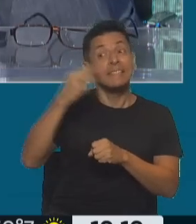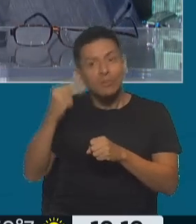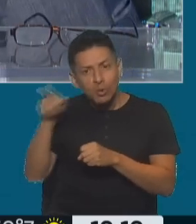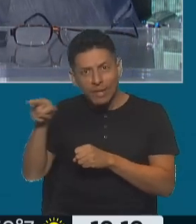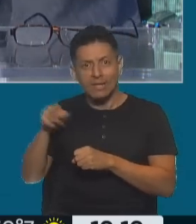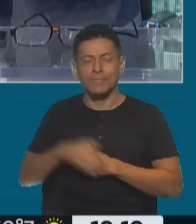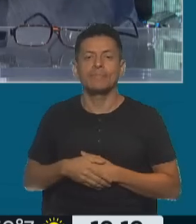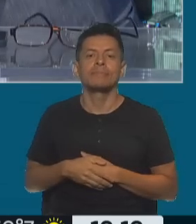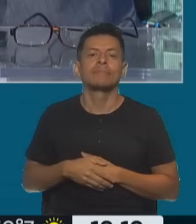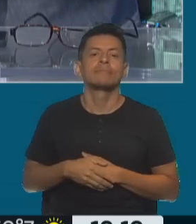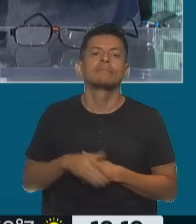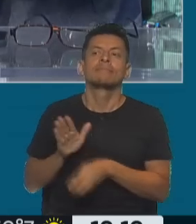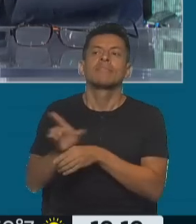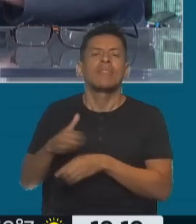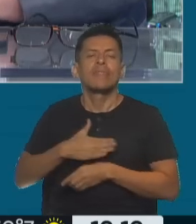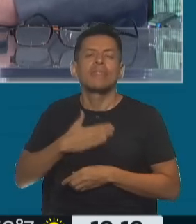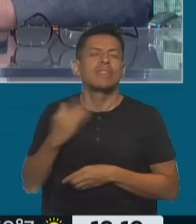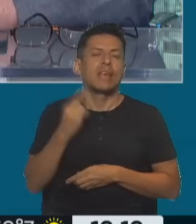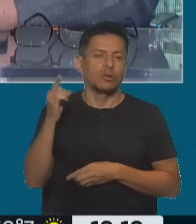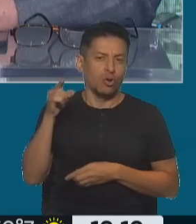así se denomina la unidad del